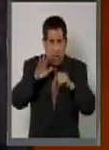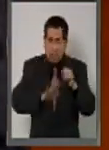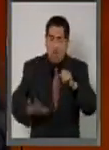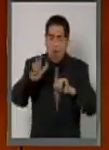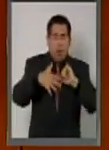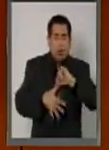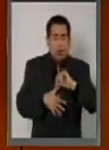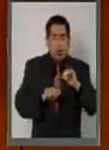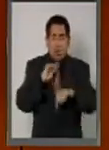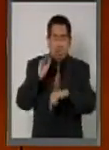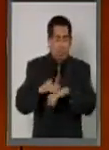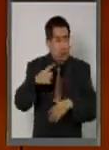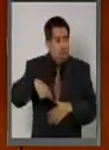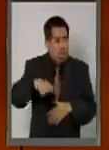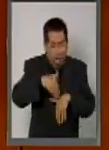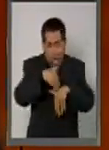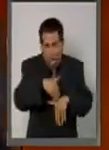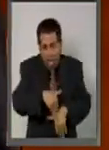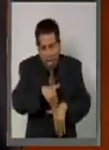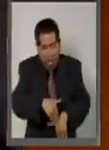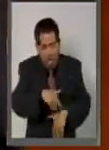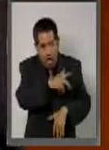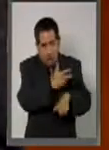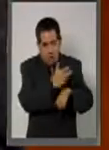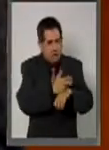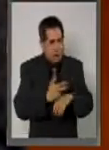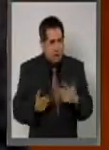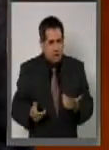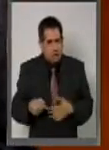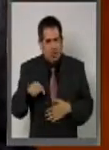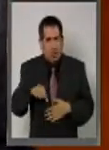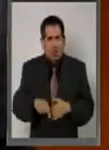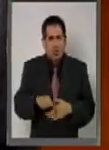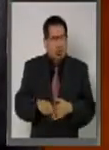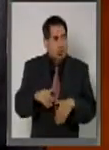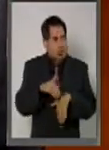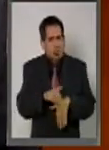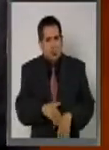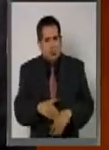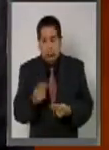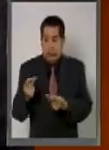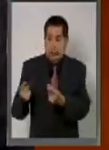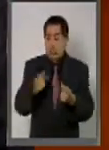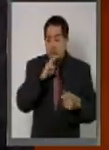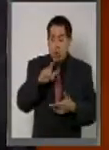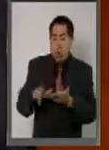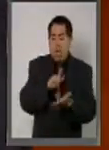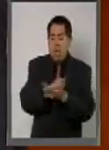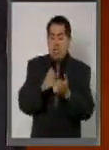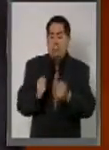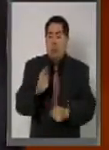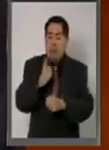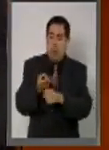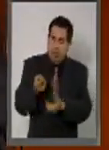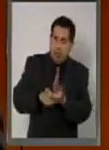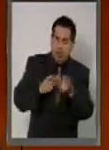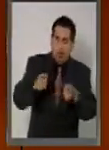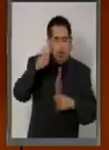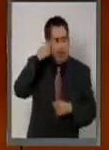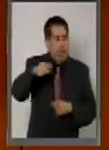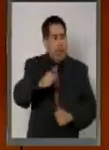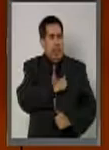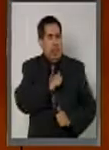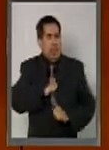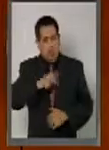Latina, y aquí somos muy obedientes. Ya quieren sacar la ley de seguridad interior para que el ejército